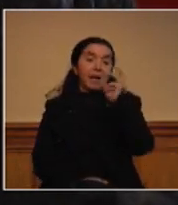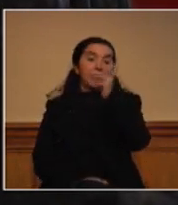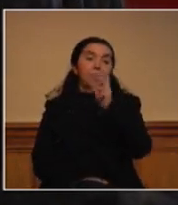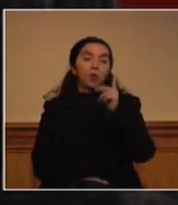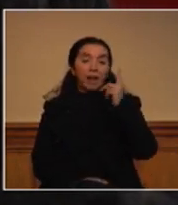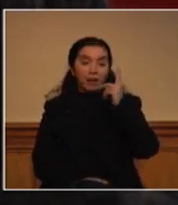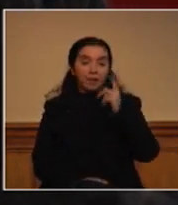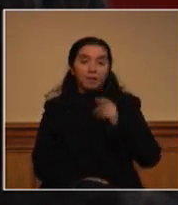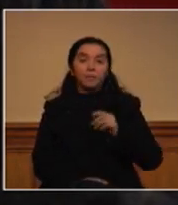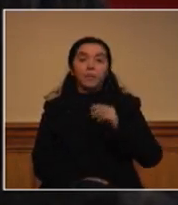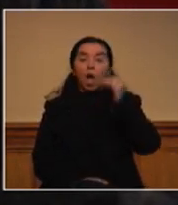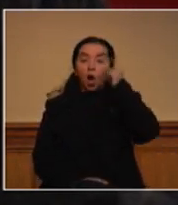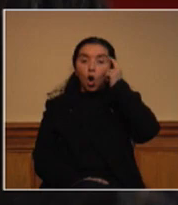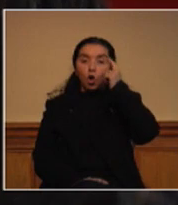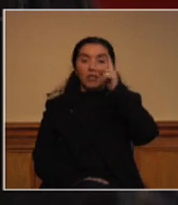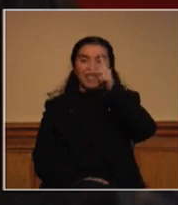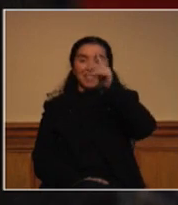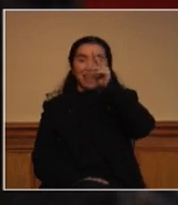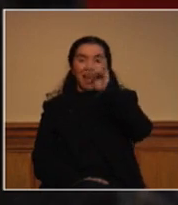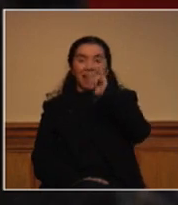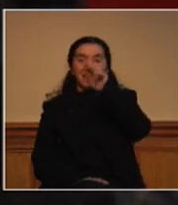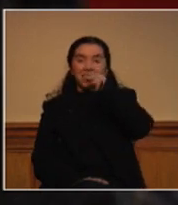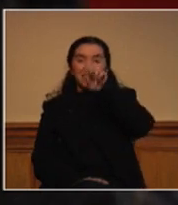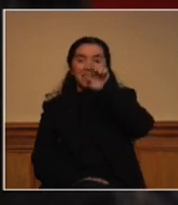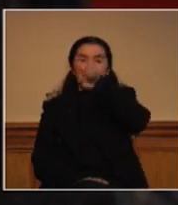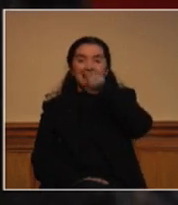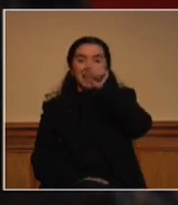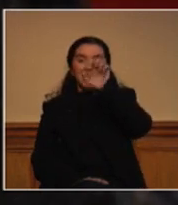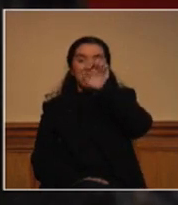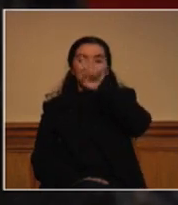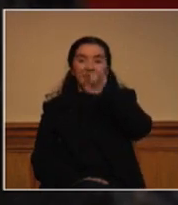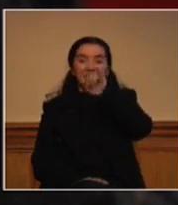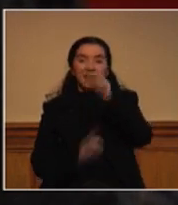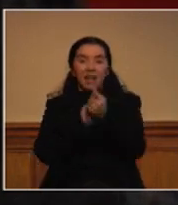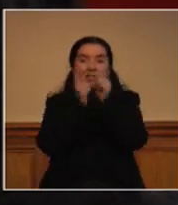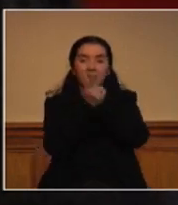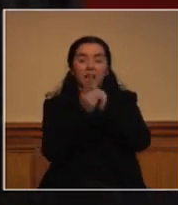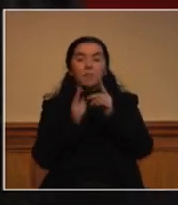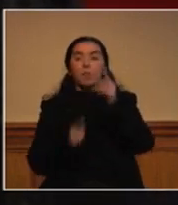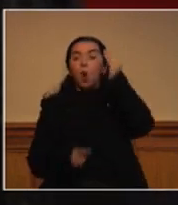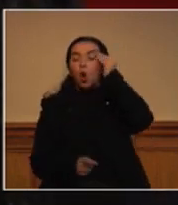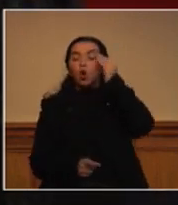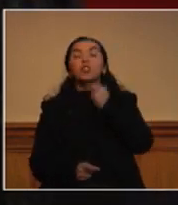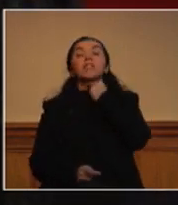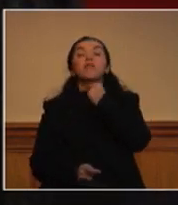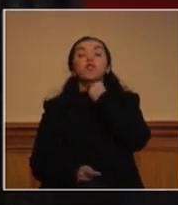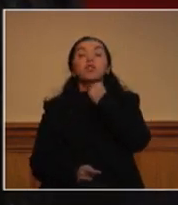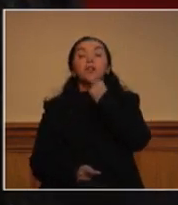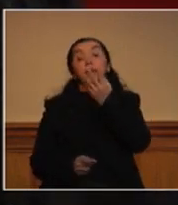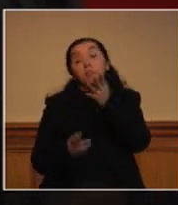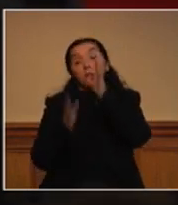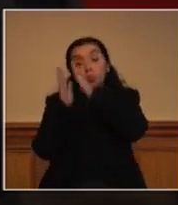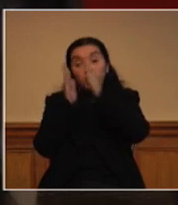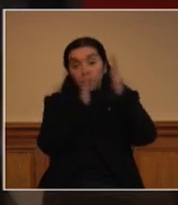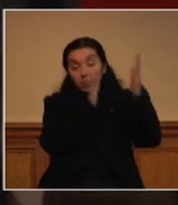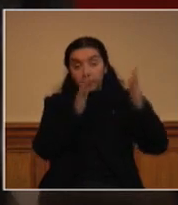Claro, la conciencia kinestésica en esta vez hace las veces la conciencia fonológica, como para el orden de las letras.